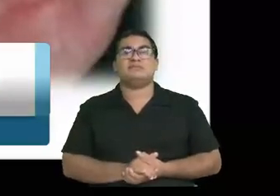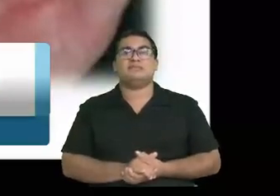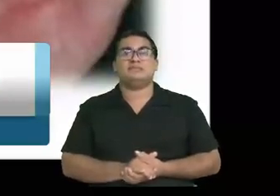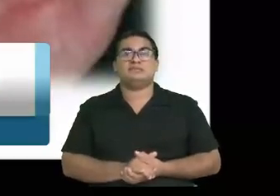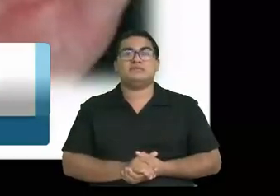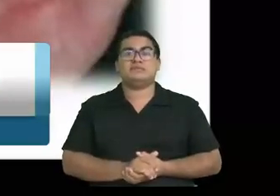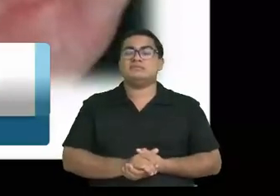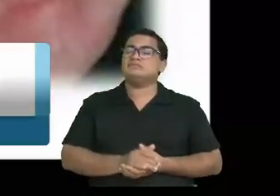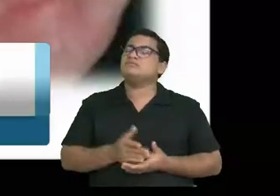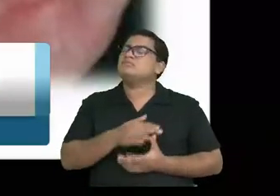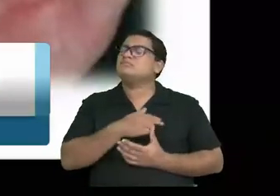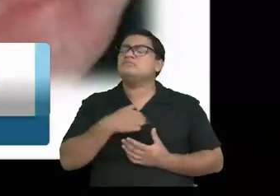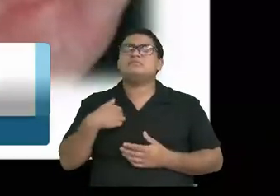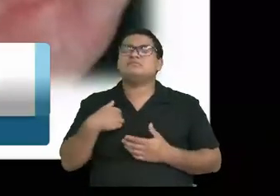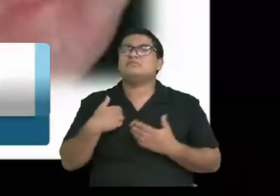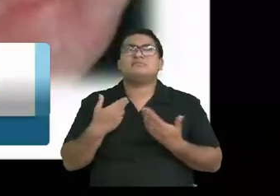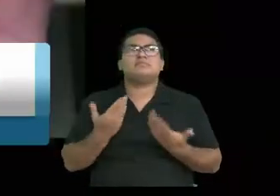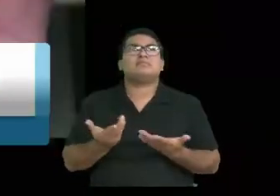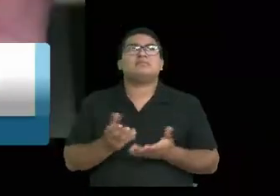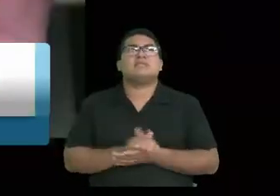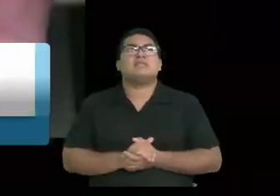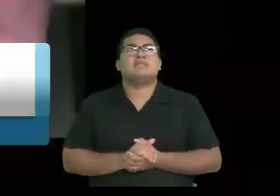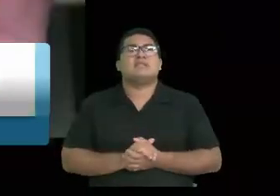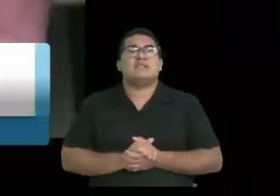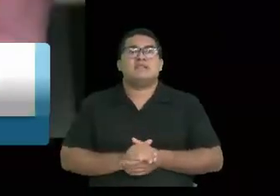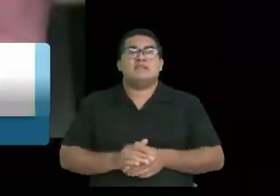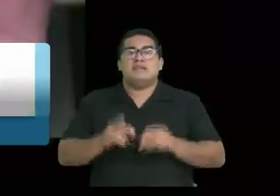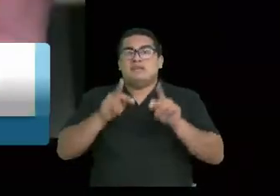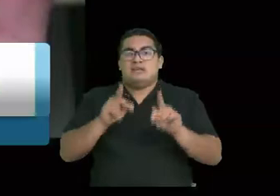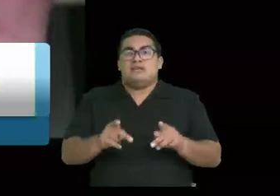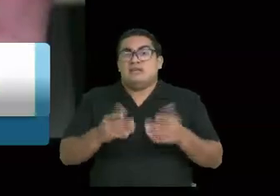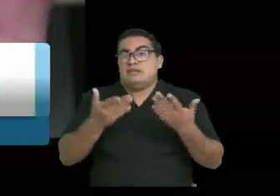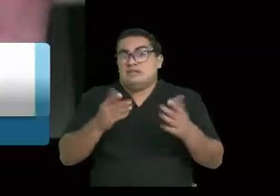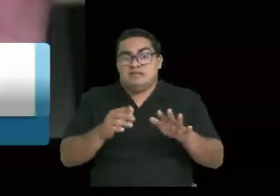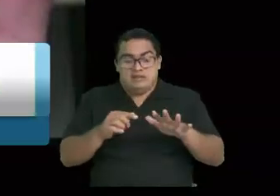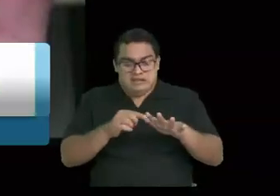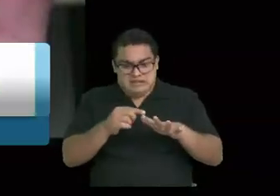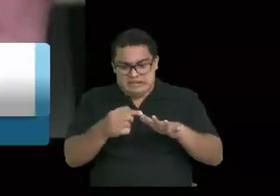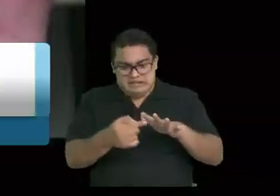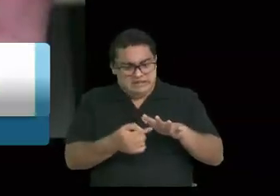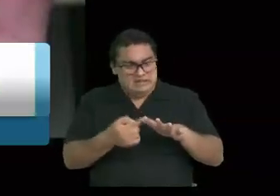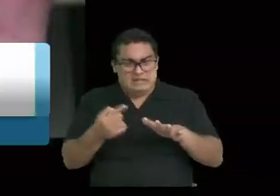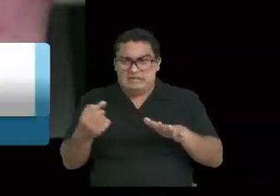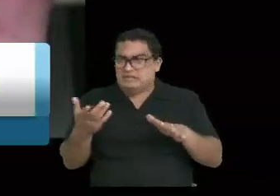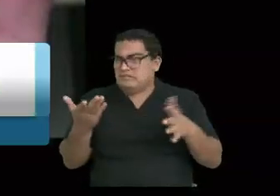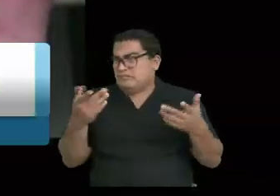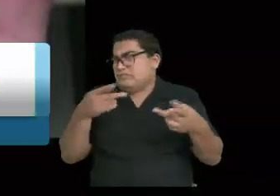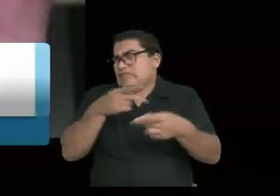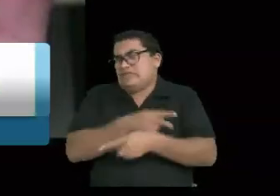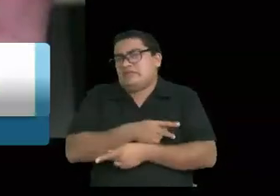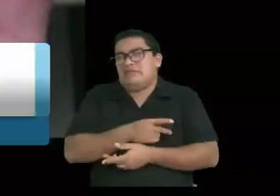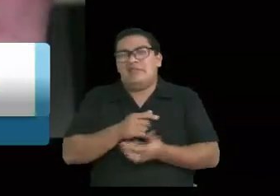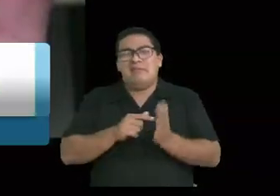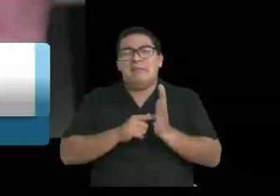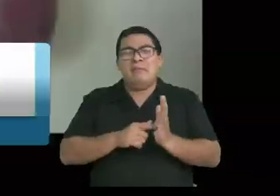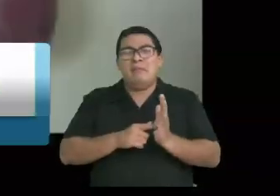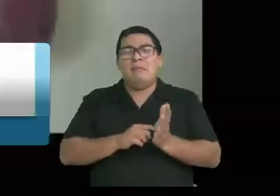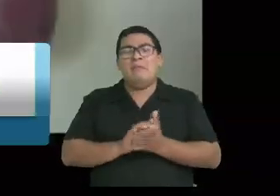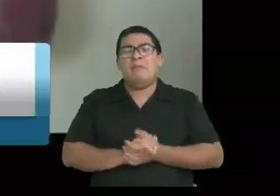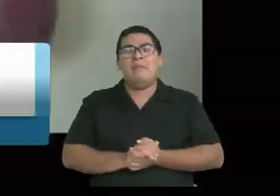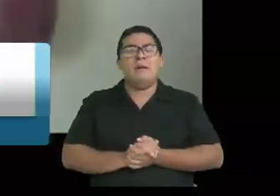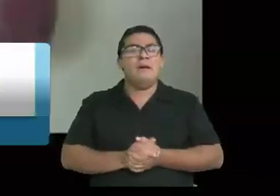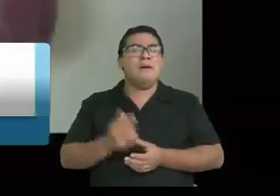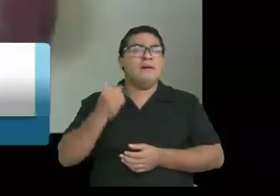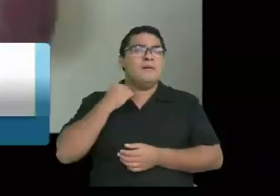que inmediatamente ustedes hacen cuando ya vemos que la persona está como úlceras en las manos? Así es. En ese caso,